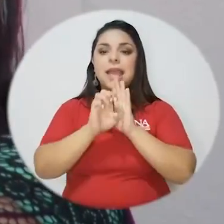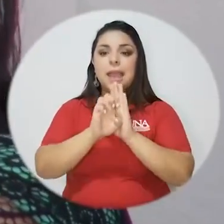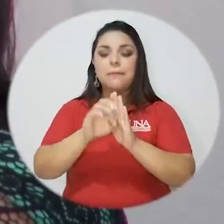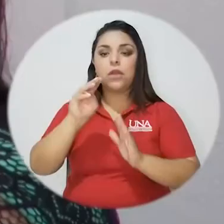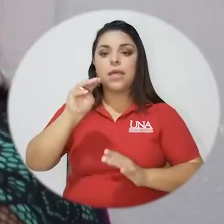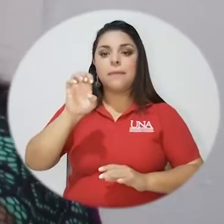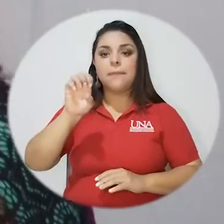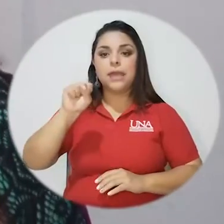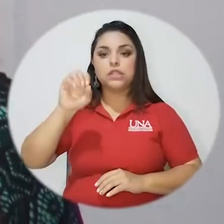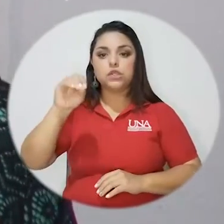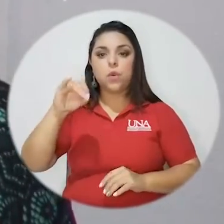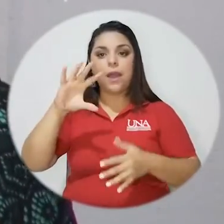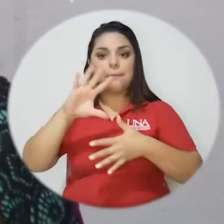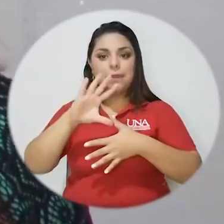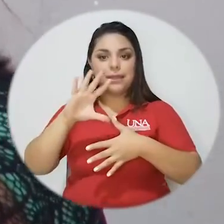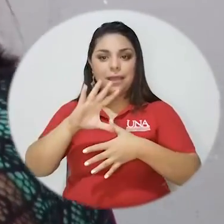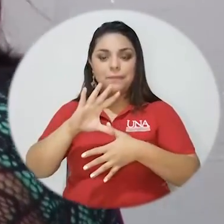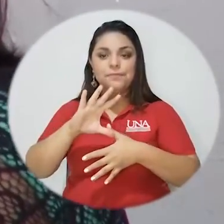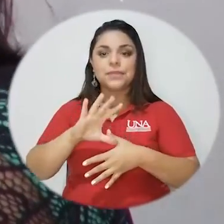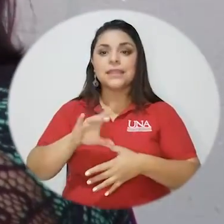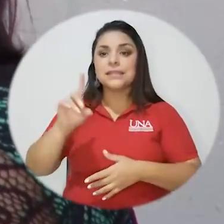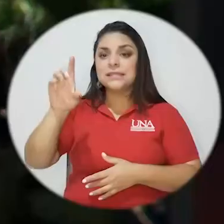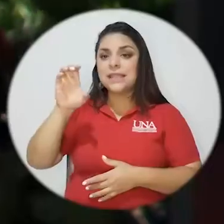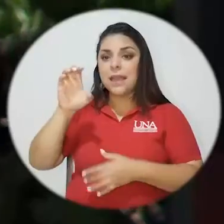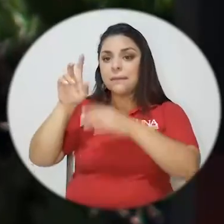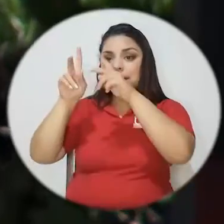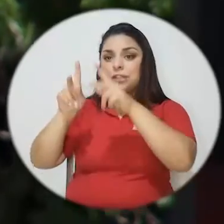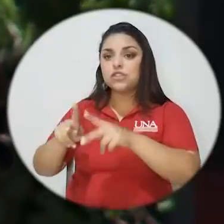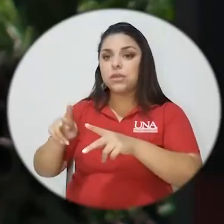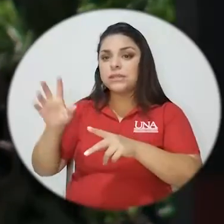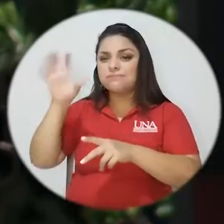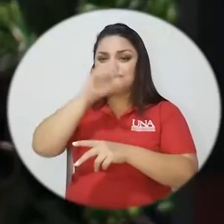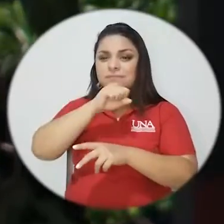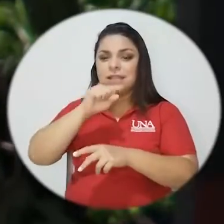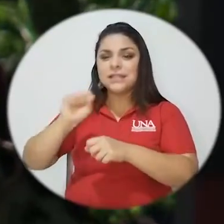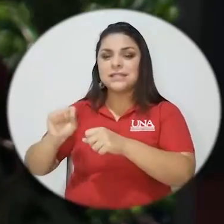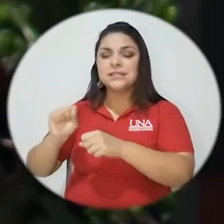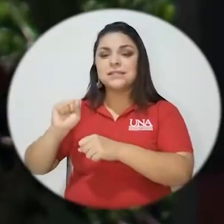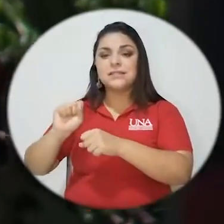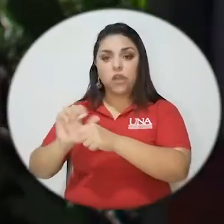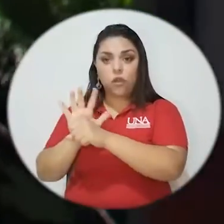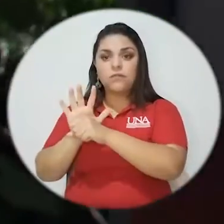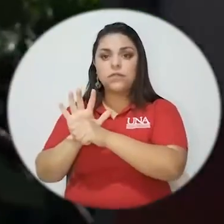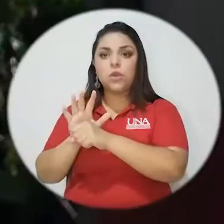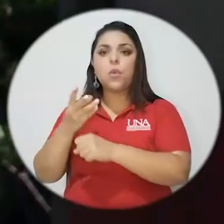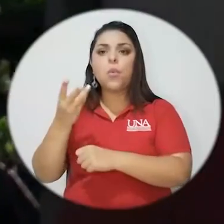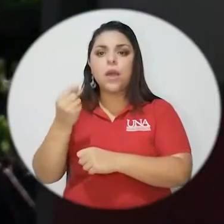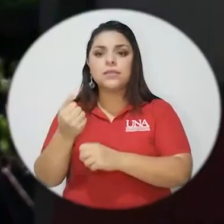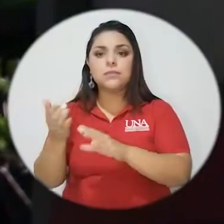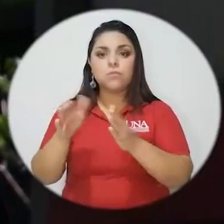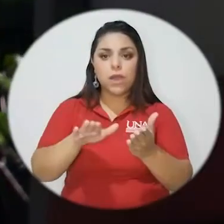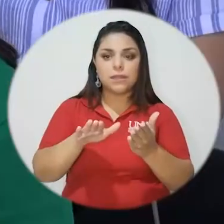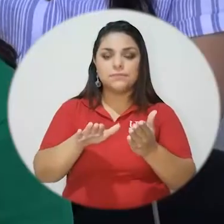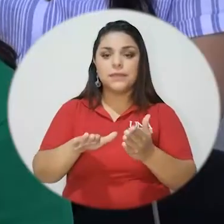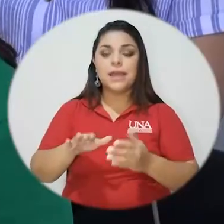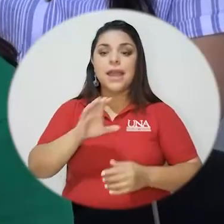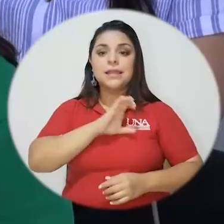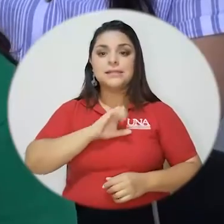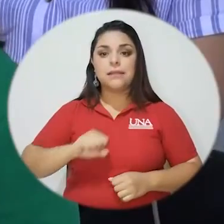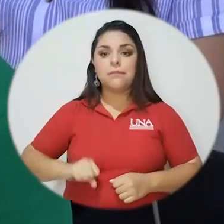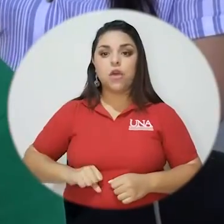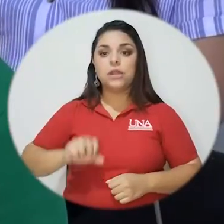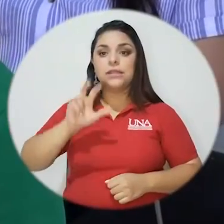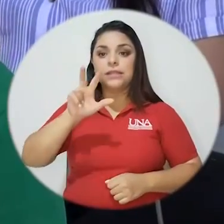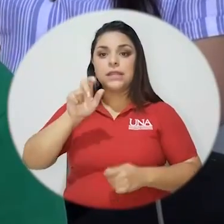por ejemplo, de Mesoamérica. Por cada 100 personas detectadas con SARS-CoV-2, ¿cuántas fallecen? En